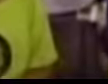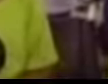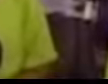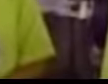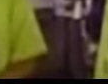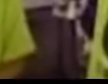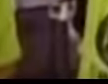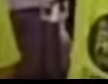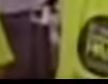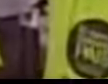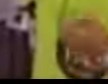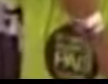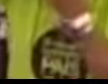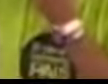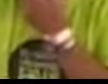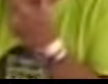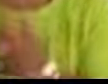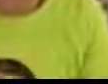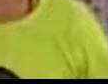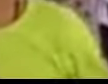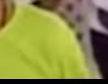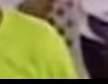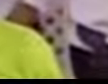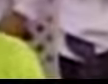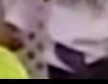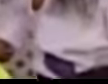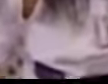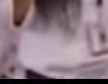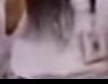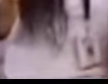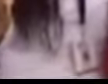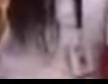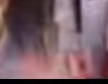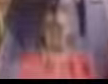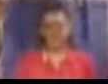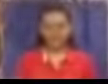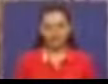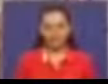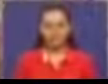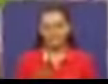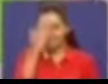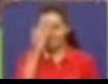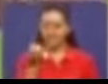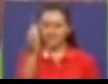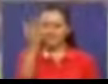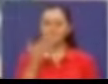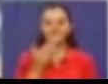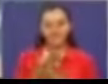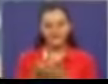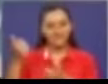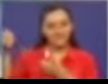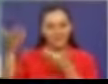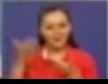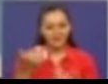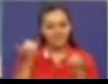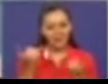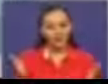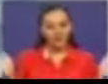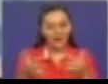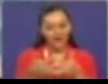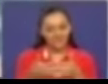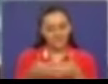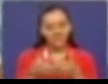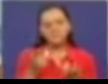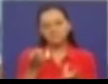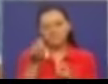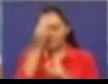Buenos días, hermanos ecuatorianos, bienvenidos, bienvenidas. Gracias por permitirnos llegar a ustedes cada sábado con esta rendición de cuentas, con este informe de